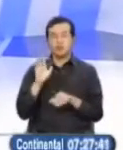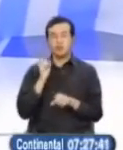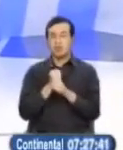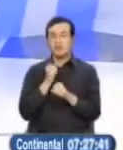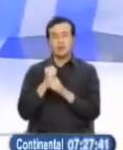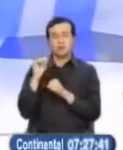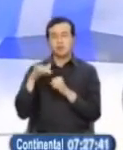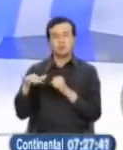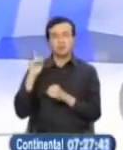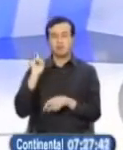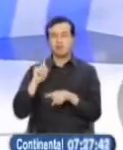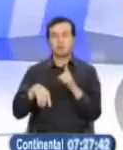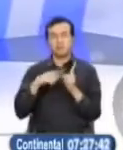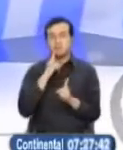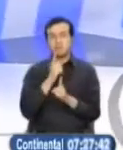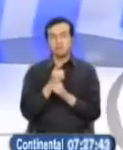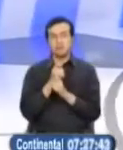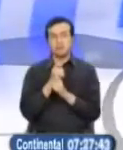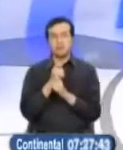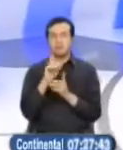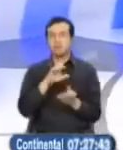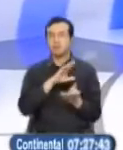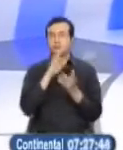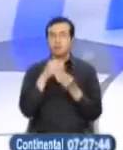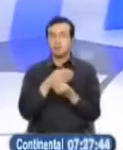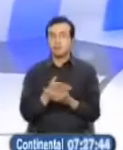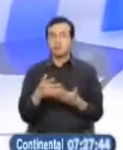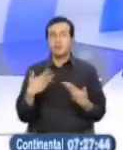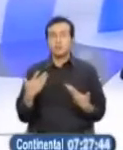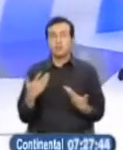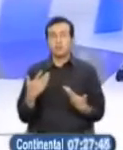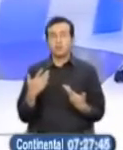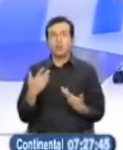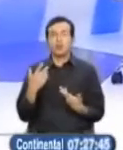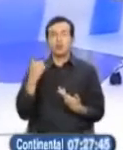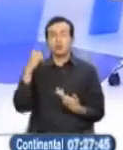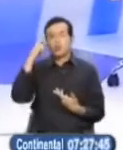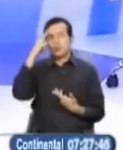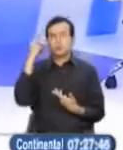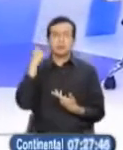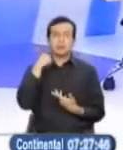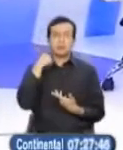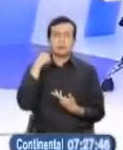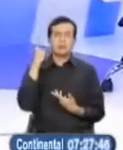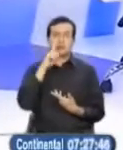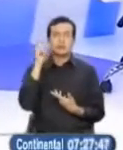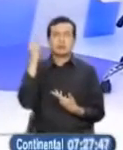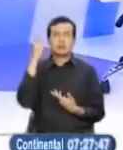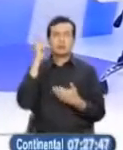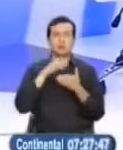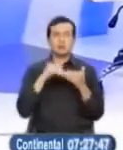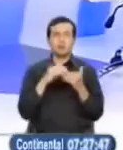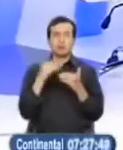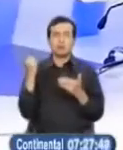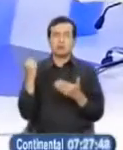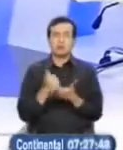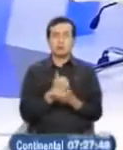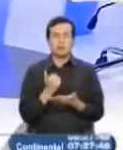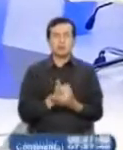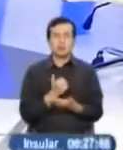trabajo. Y si lo realizaba, se lo adjudicaban de esa manera, hubiera perjudicado al Estado en 100 millones de dólares por lucro cesante o por lo que